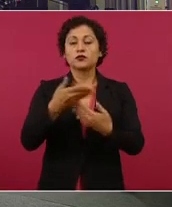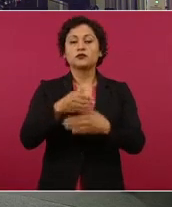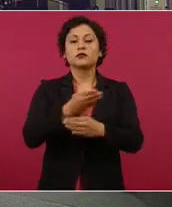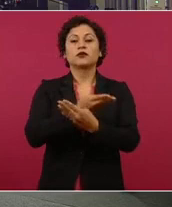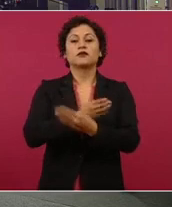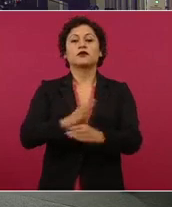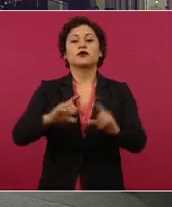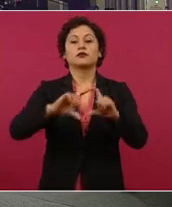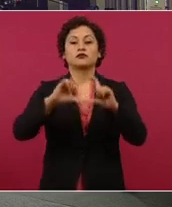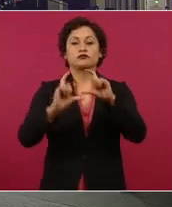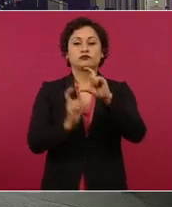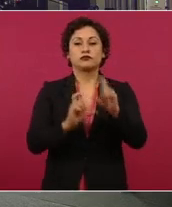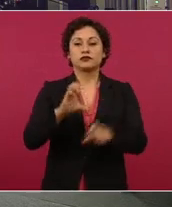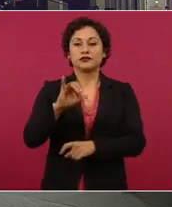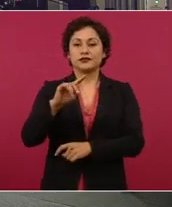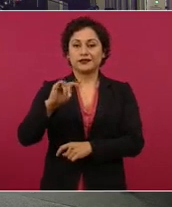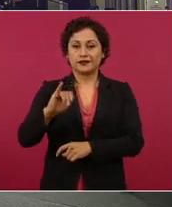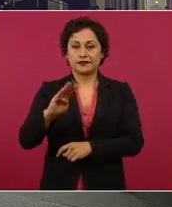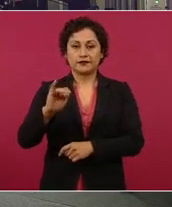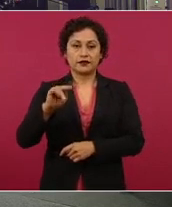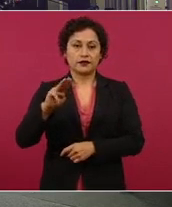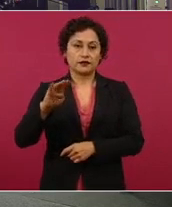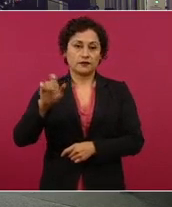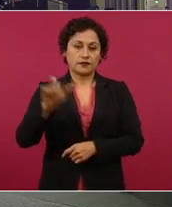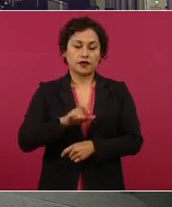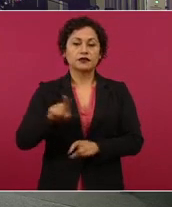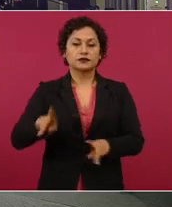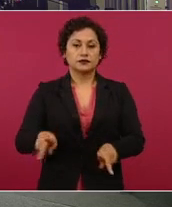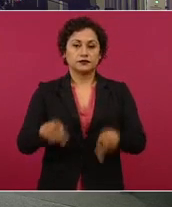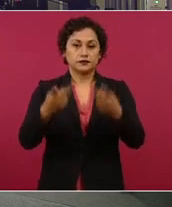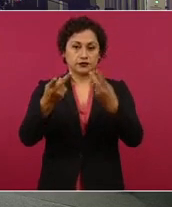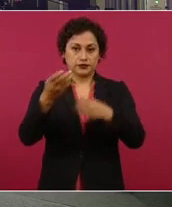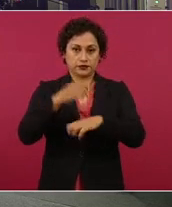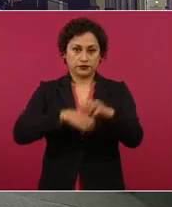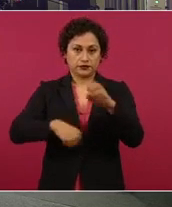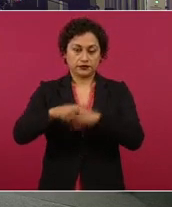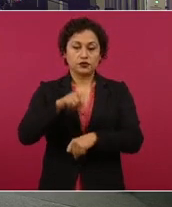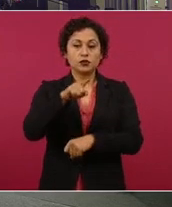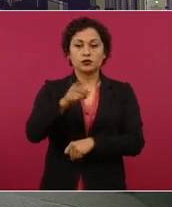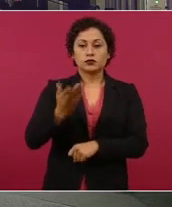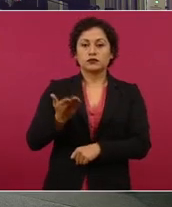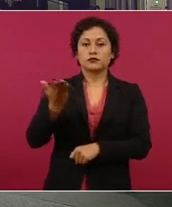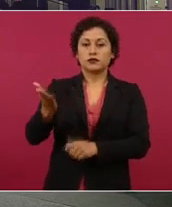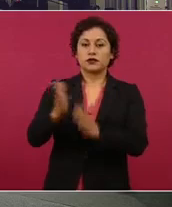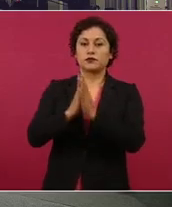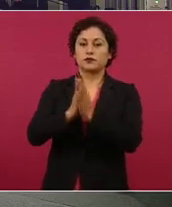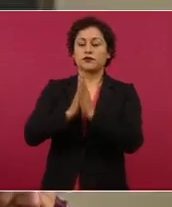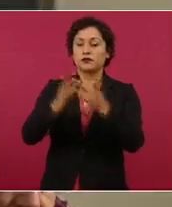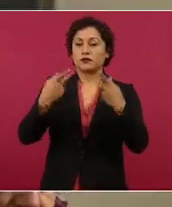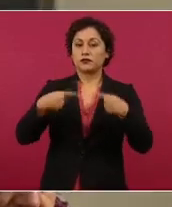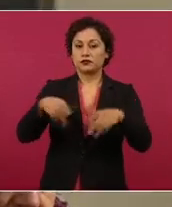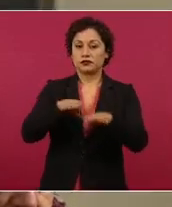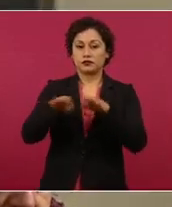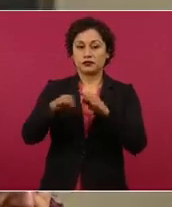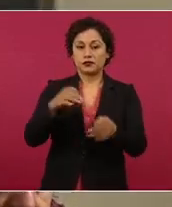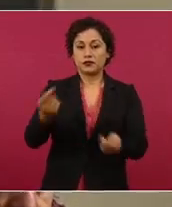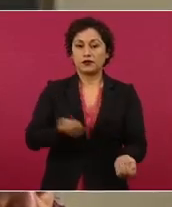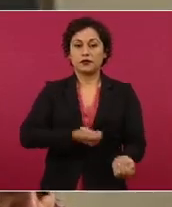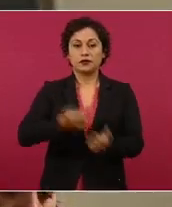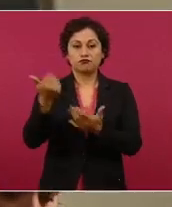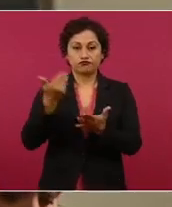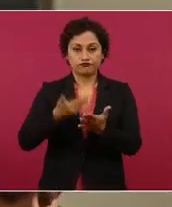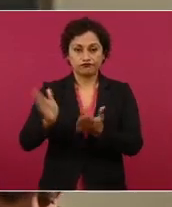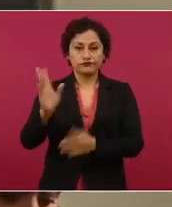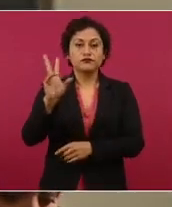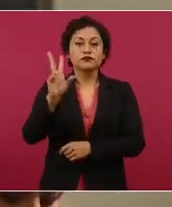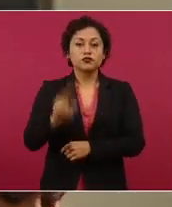está vendiendo, y comentó que solo pedía que no despidieran a los empleados. Ahora tenemos muchas denuncias donde